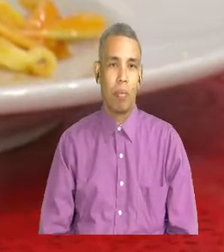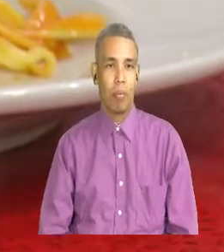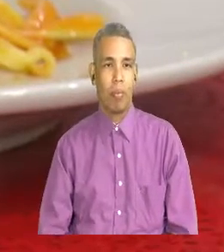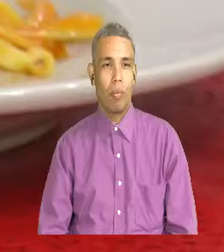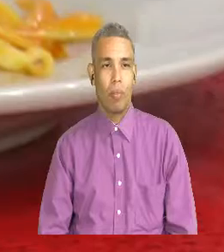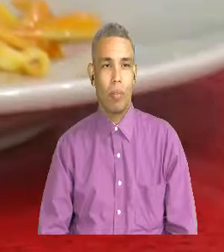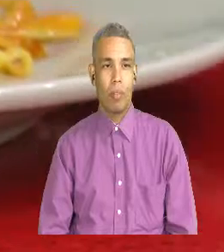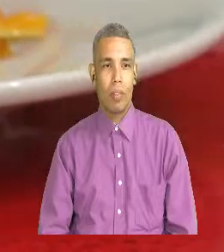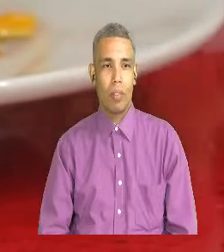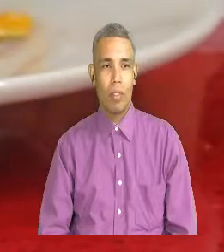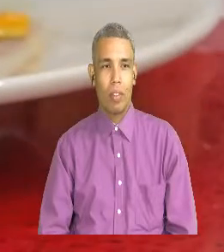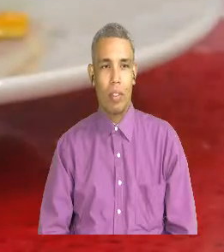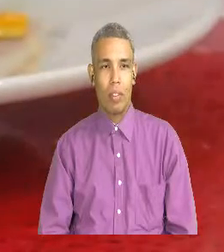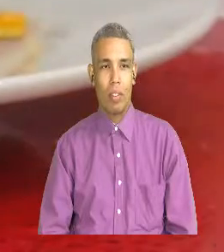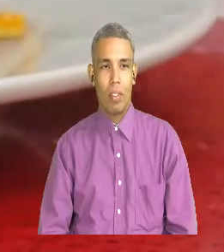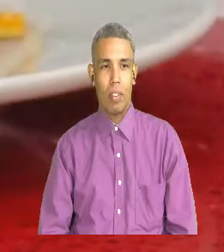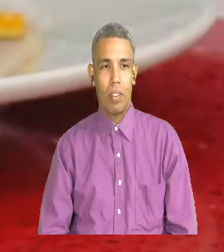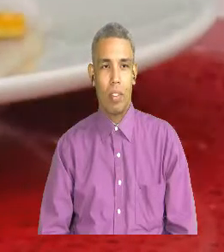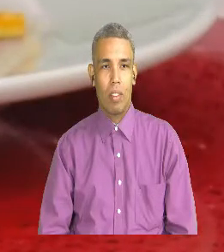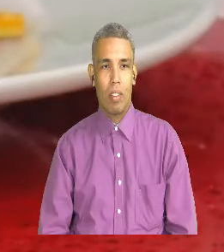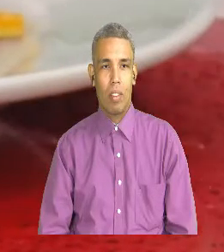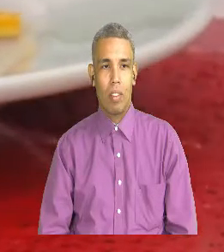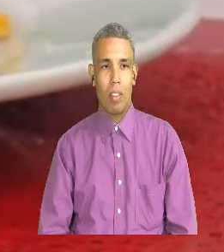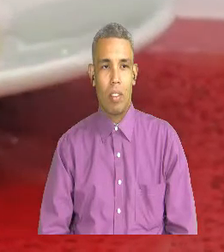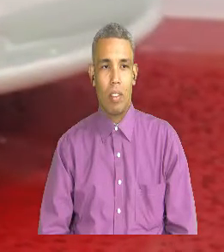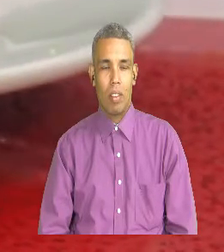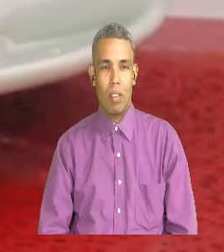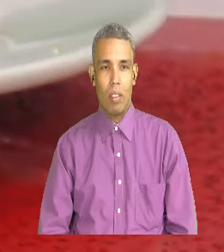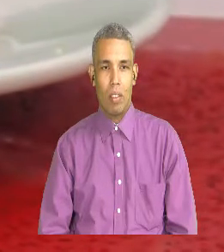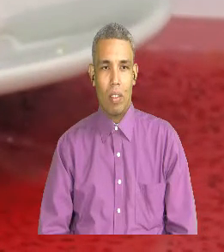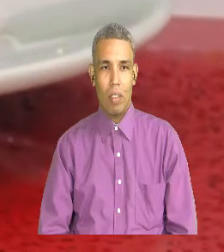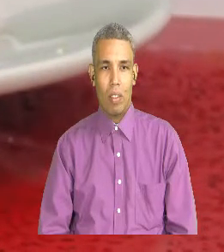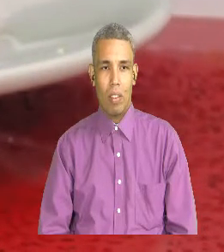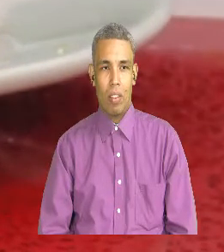Imaginémonos el sabor. Vamos a voy a robarme por acá una cucharita.